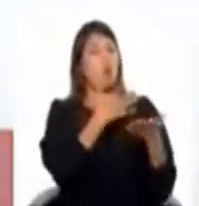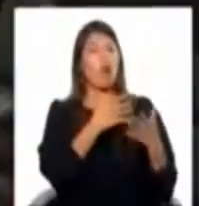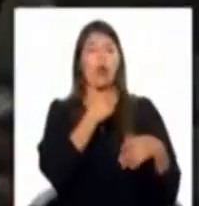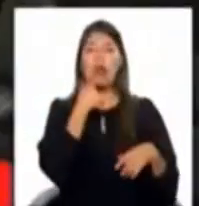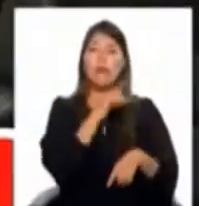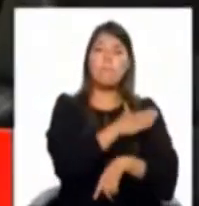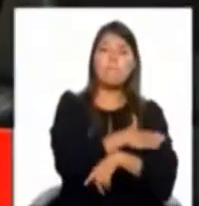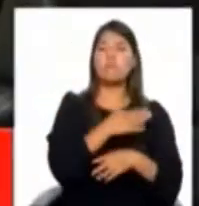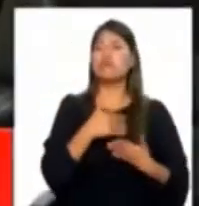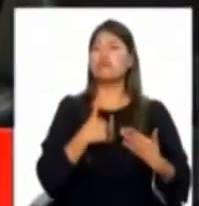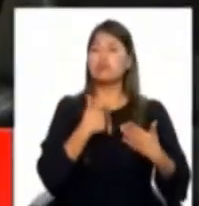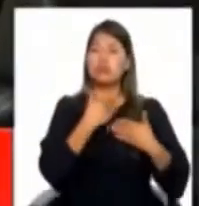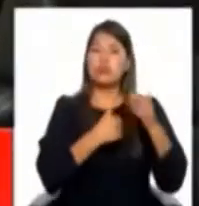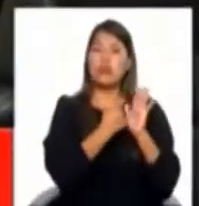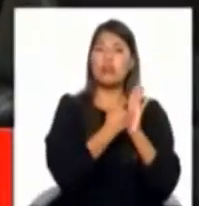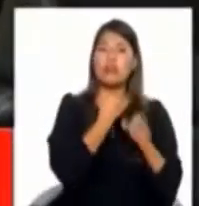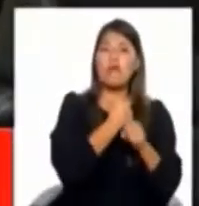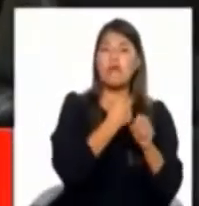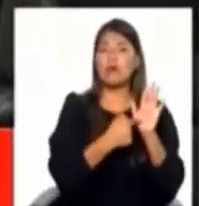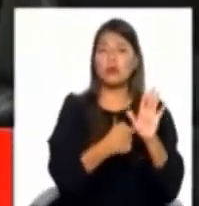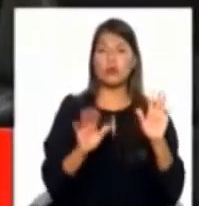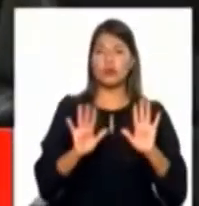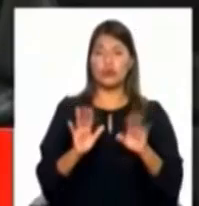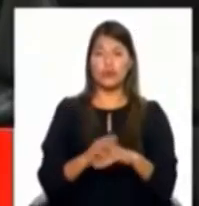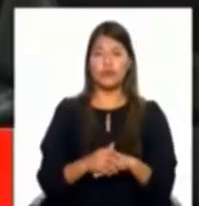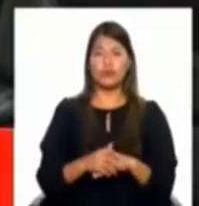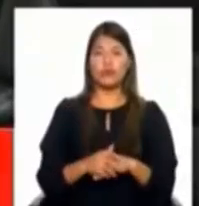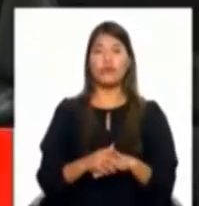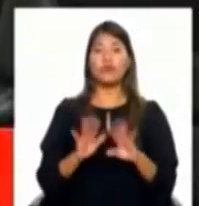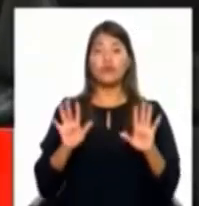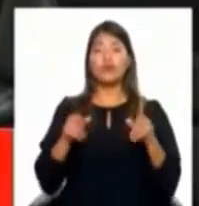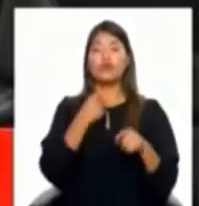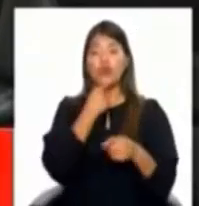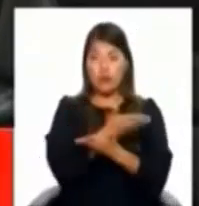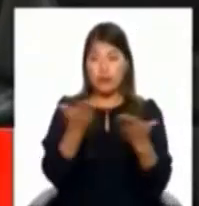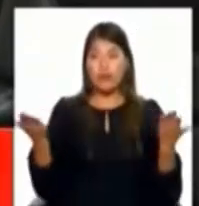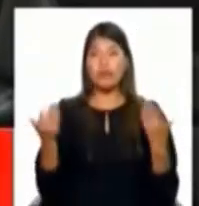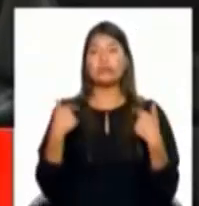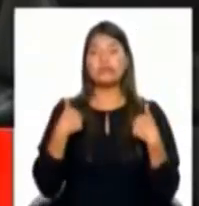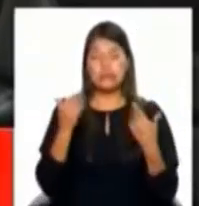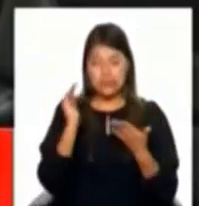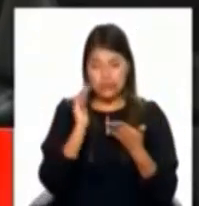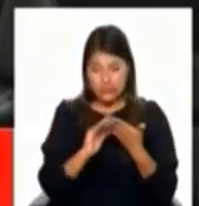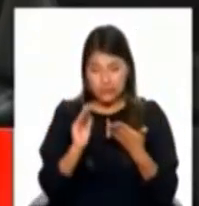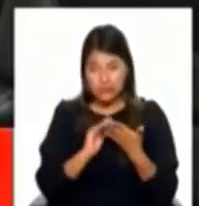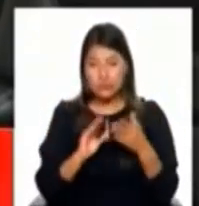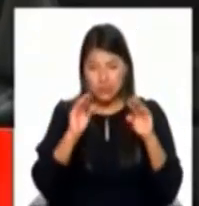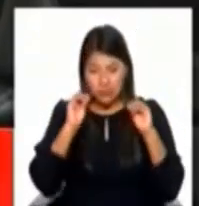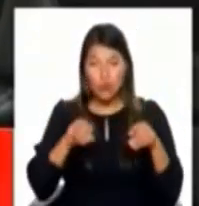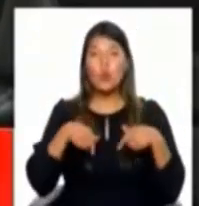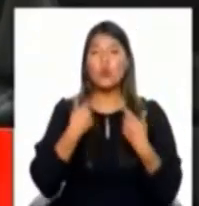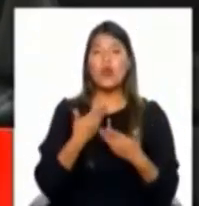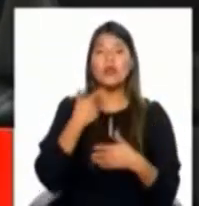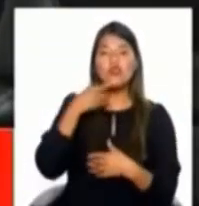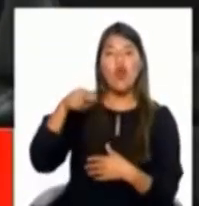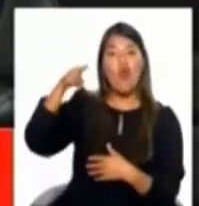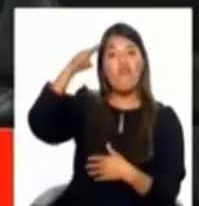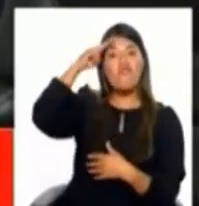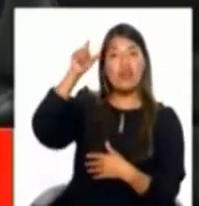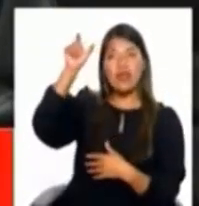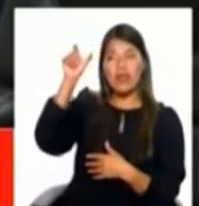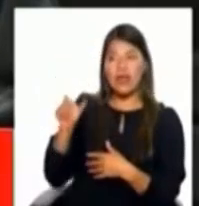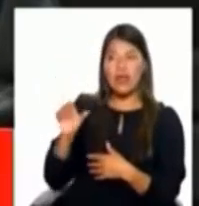medios. Hoy ante ustedes hago un mea culpa de haber confiado en una